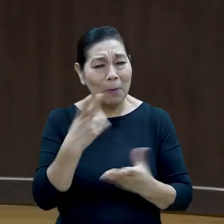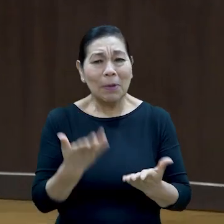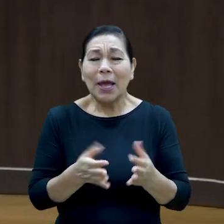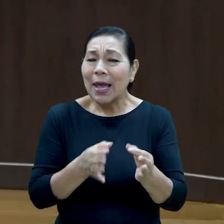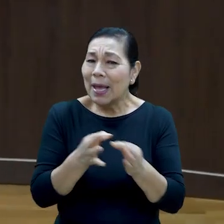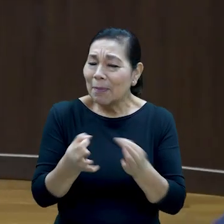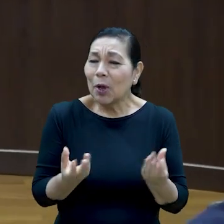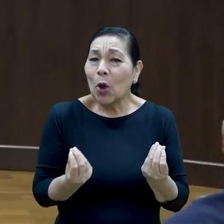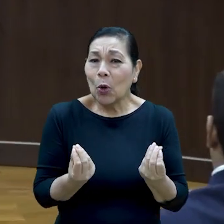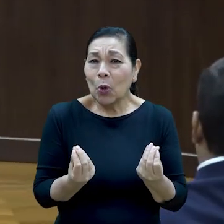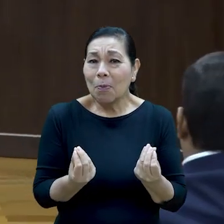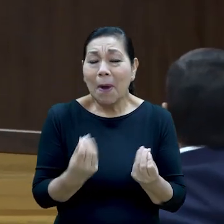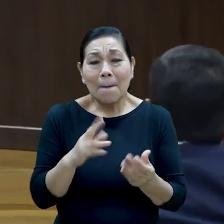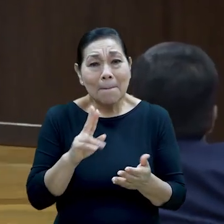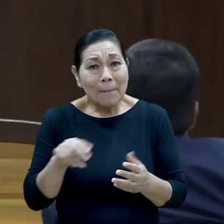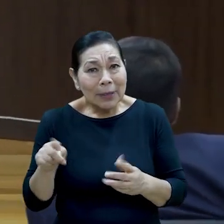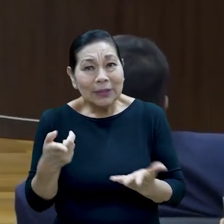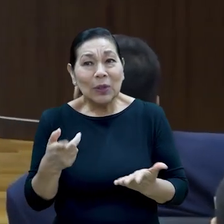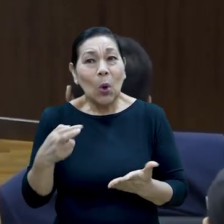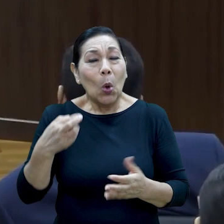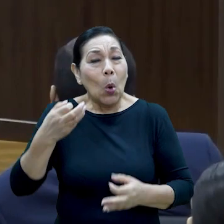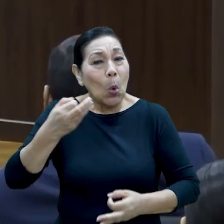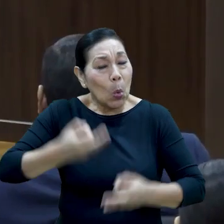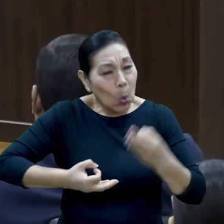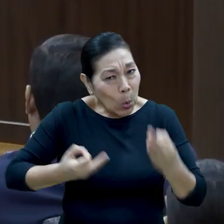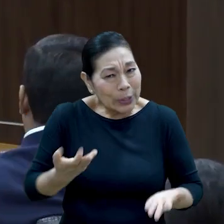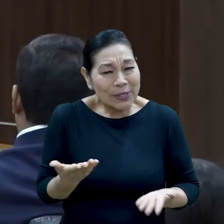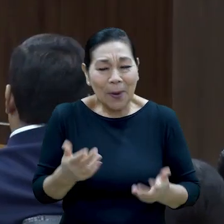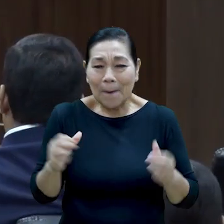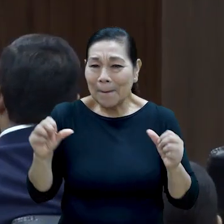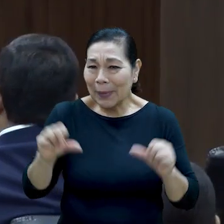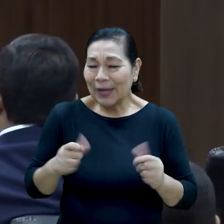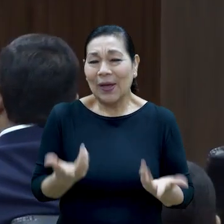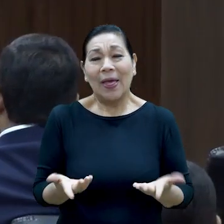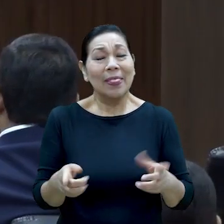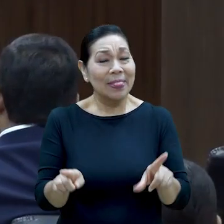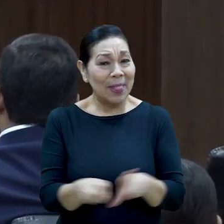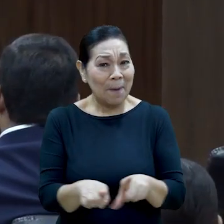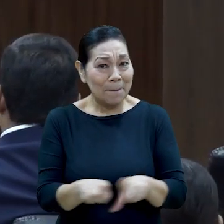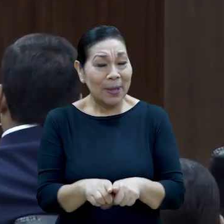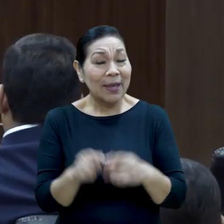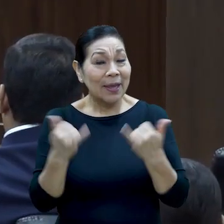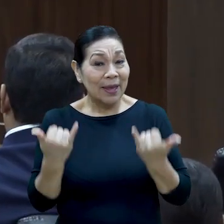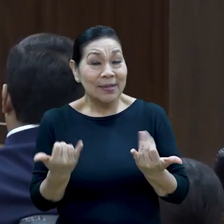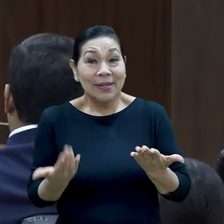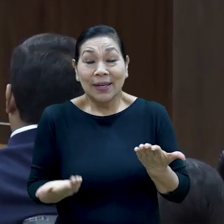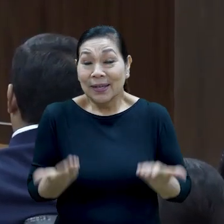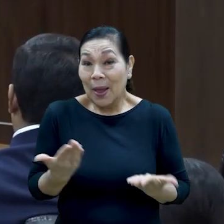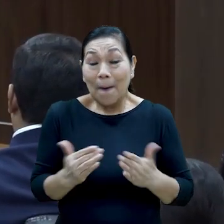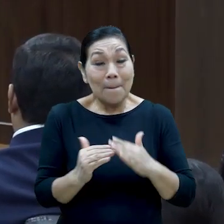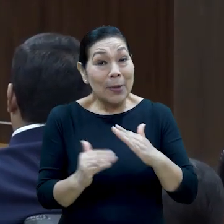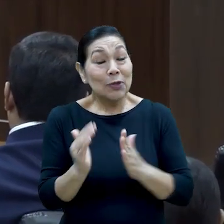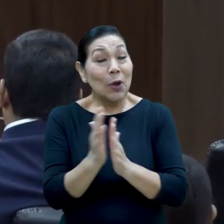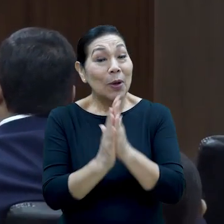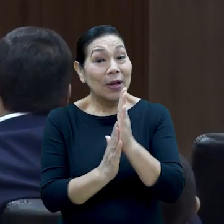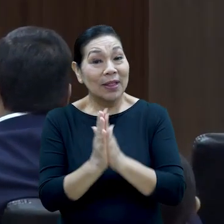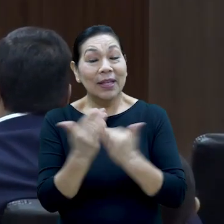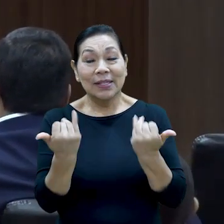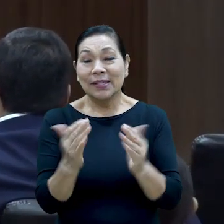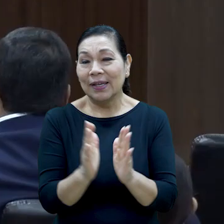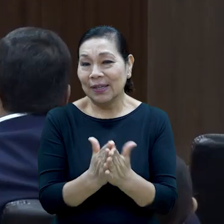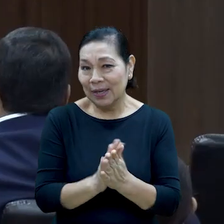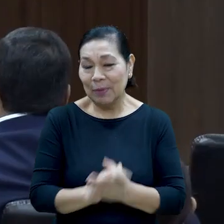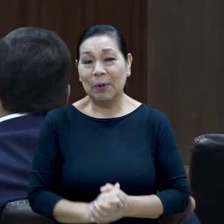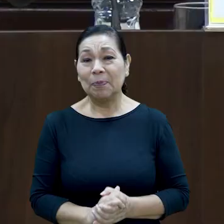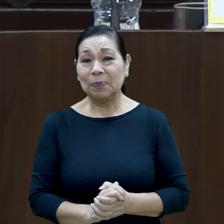país. Detalló que así como es malo politizar nuestros juicios, es pésimo judicializarlos y ese es tal vez la mayor ambición de esta